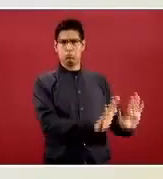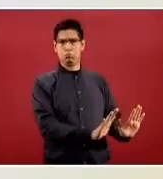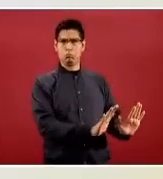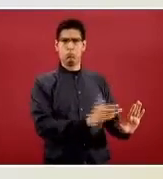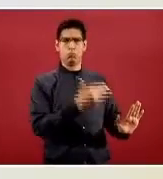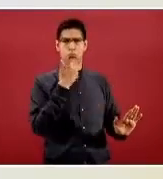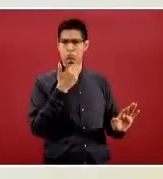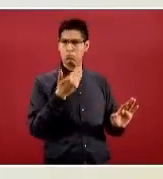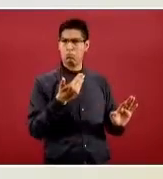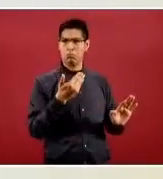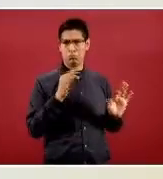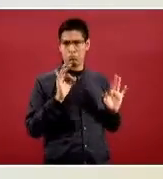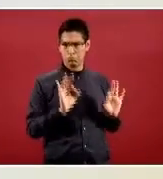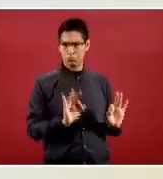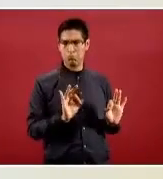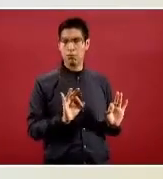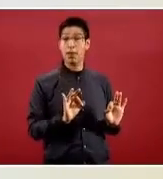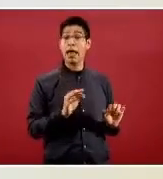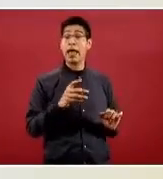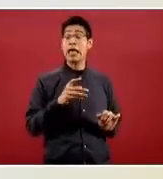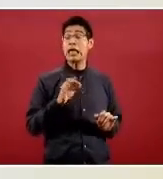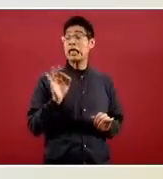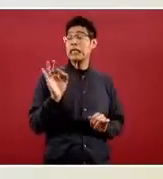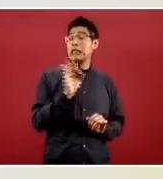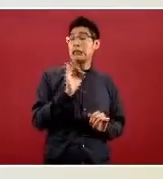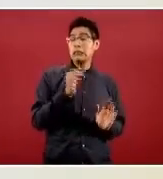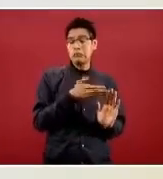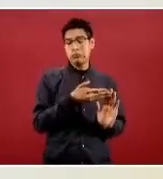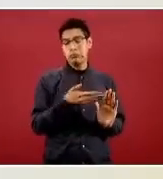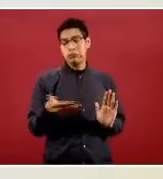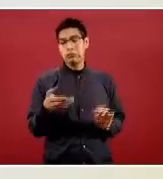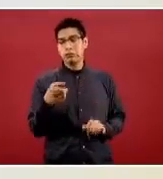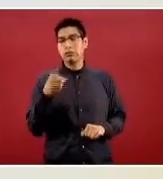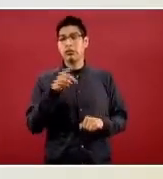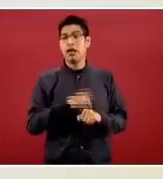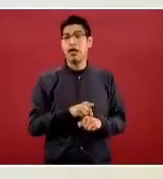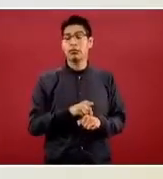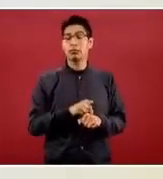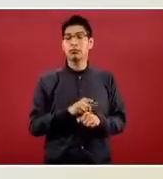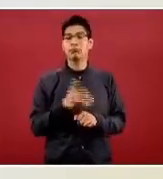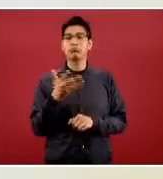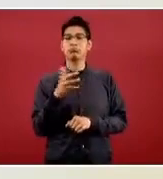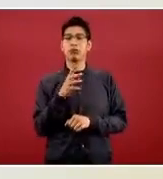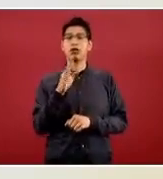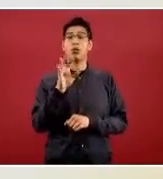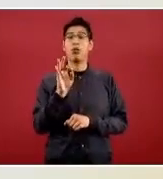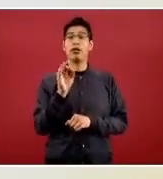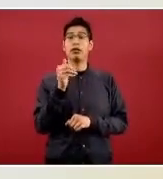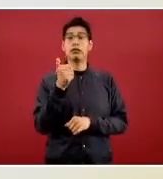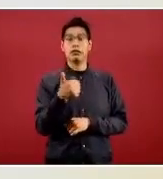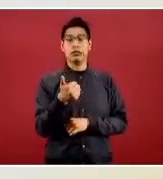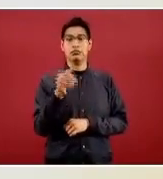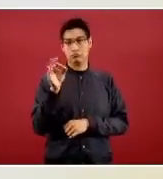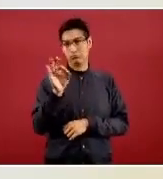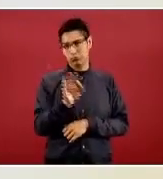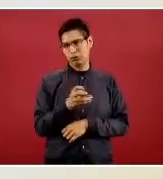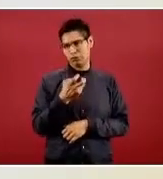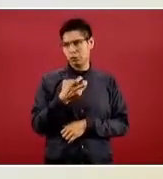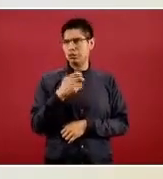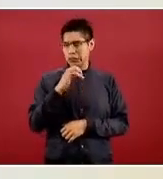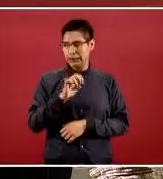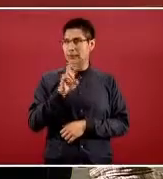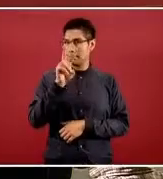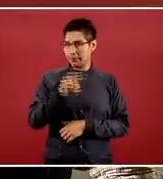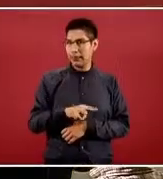ya en función de la cantidad de días transcurridos, ya el 46% se puede estimar y se puede